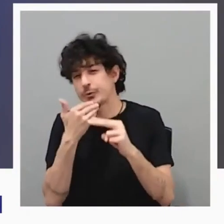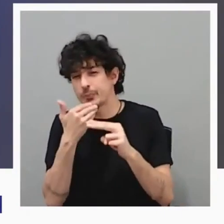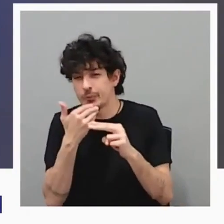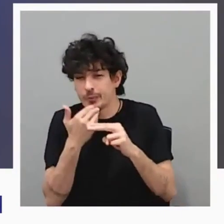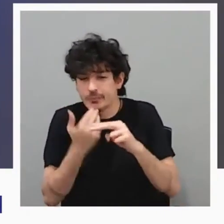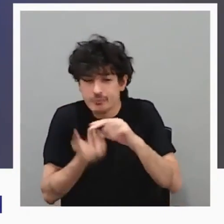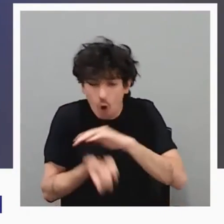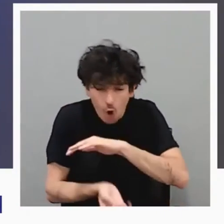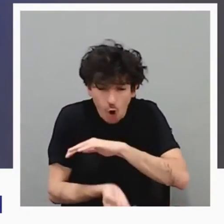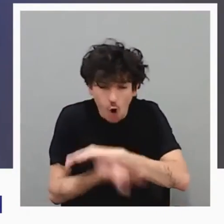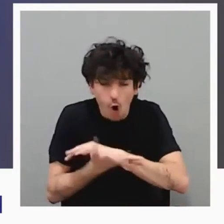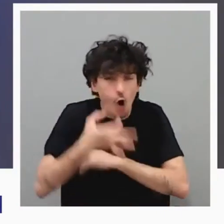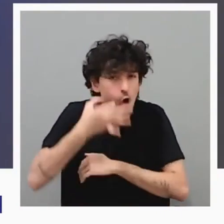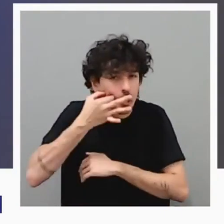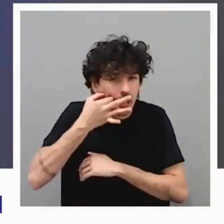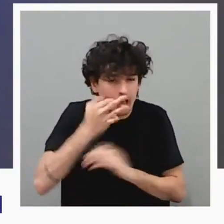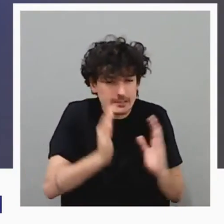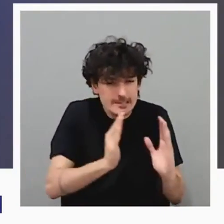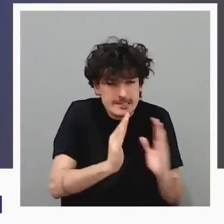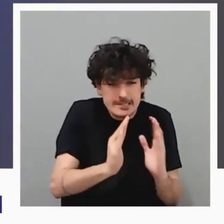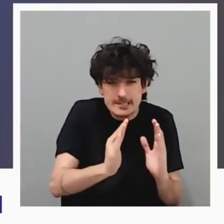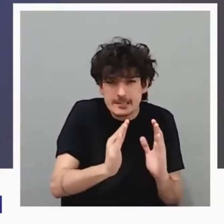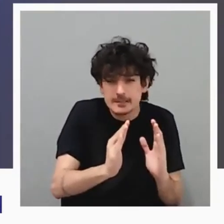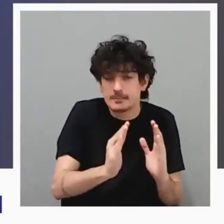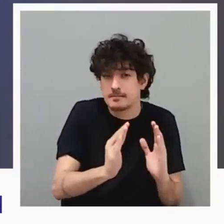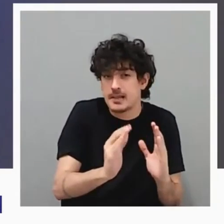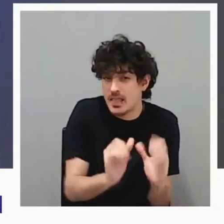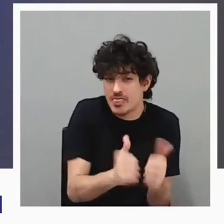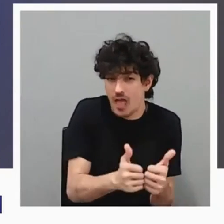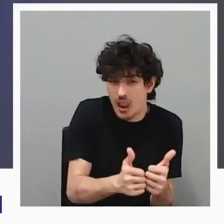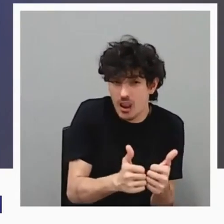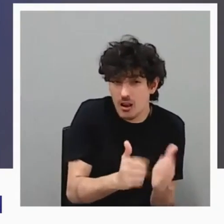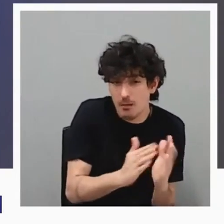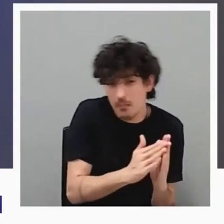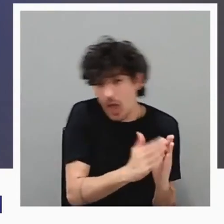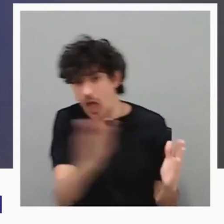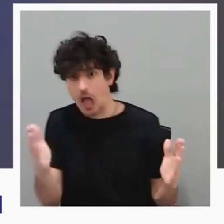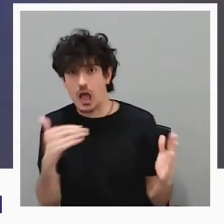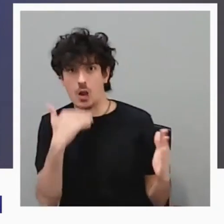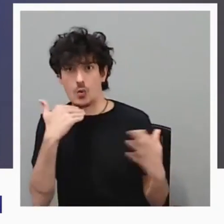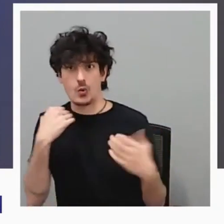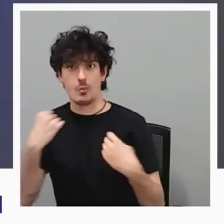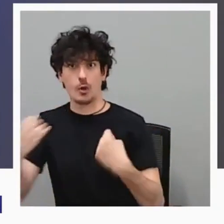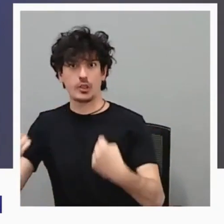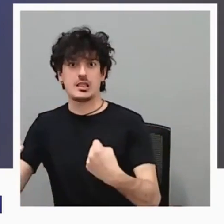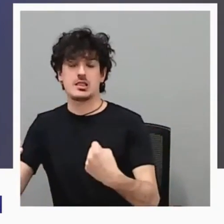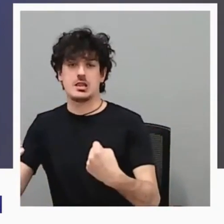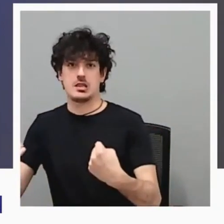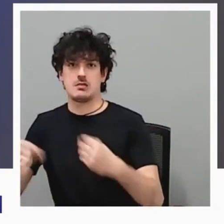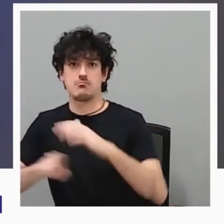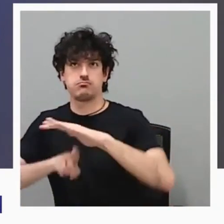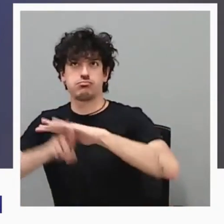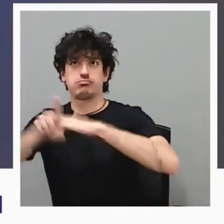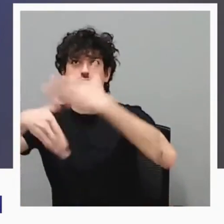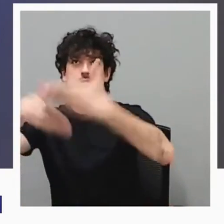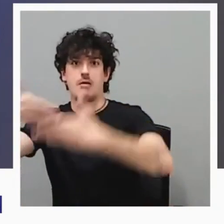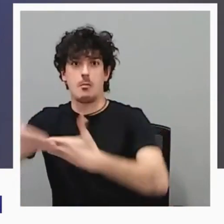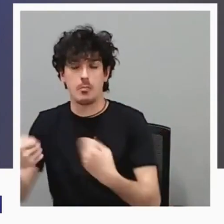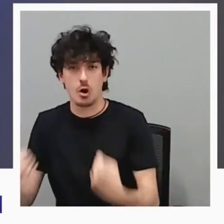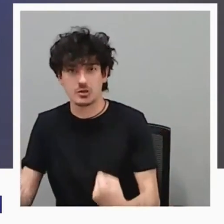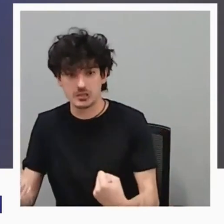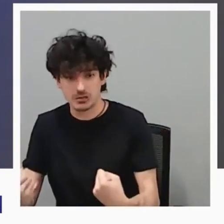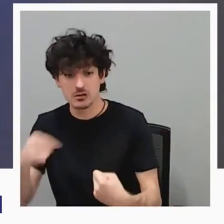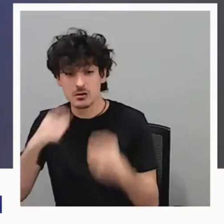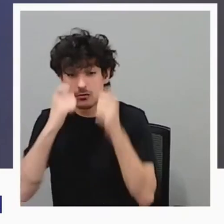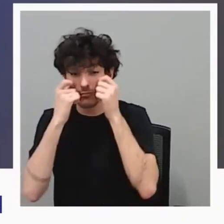más potente. La innovación social en estos 3 años la hemos enfocado desde el descubrimiento del emprendedor social,